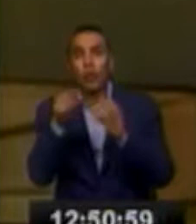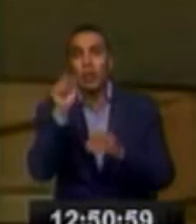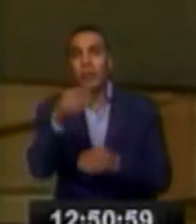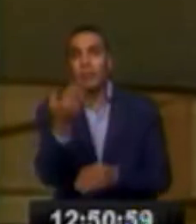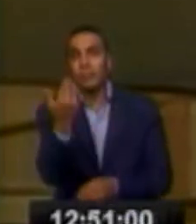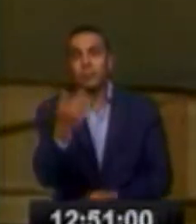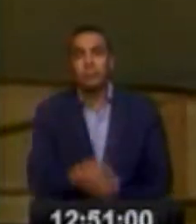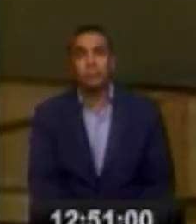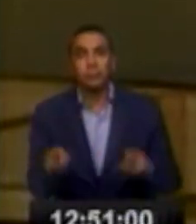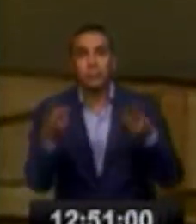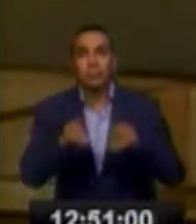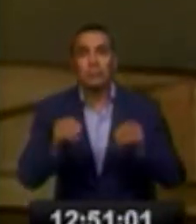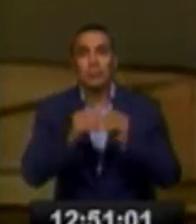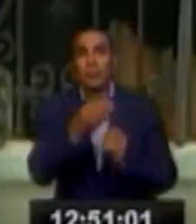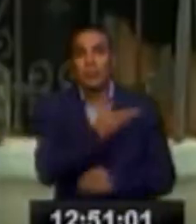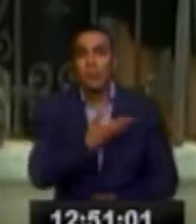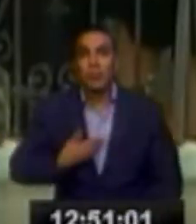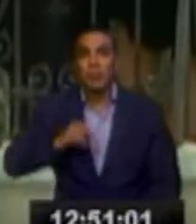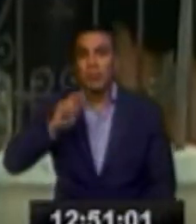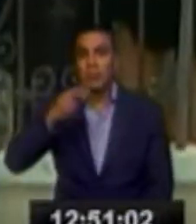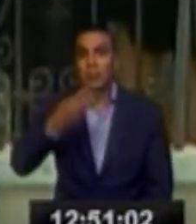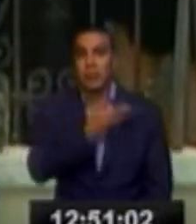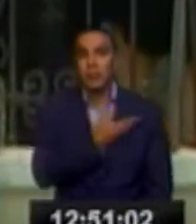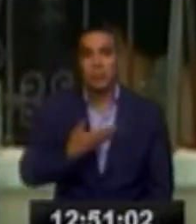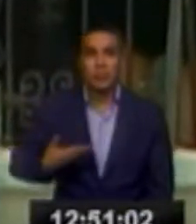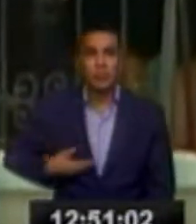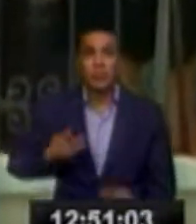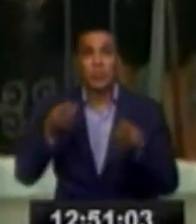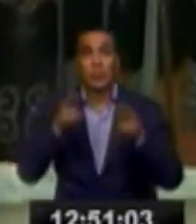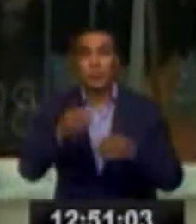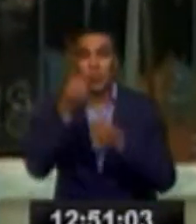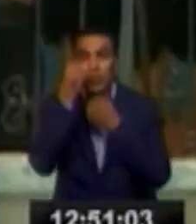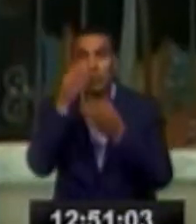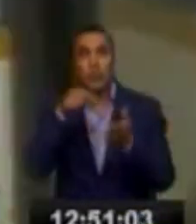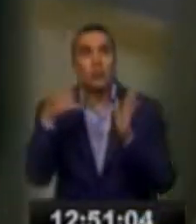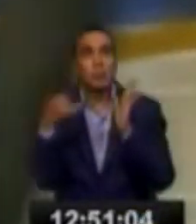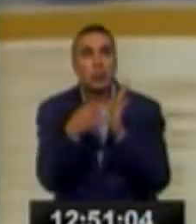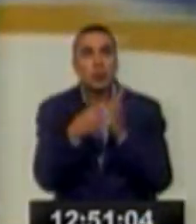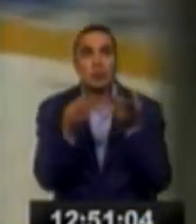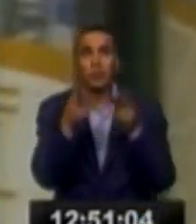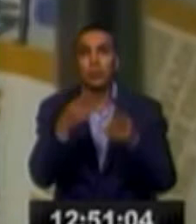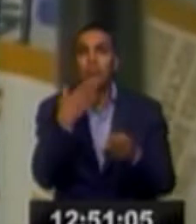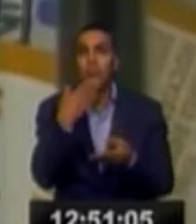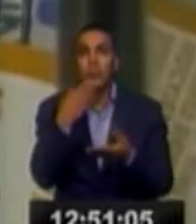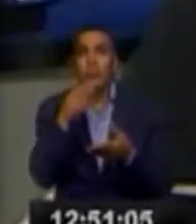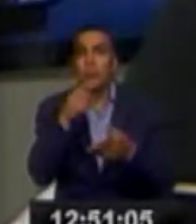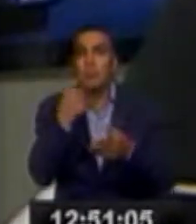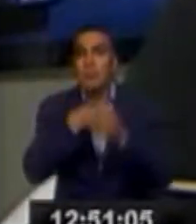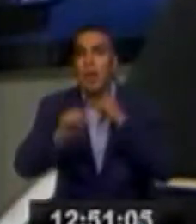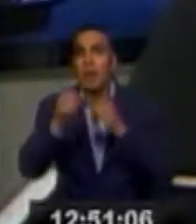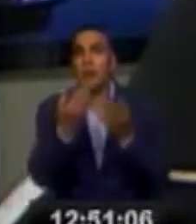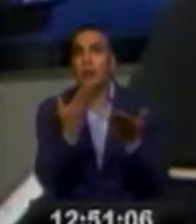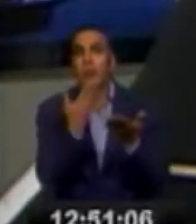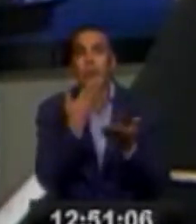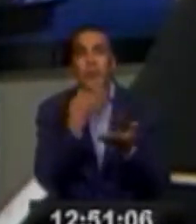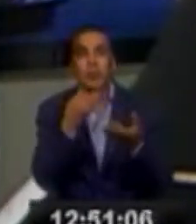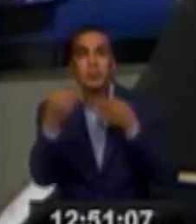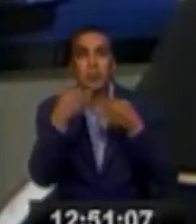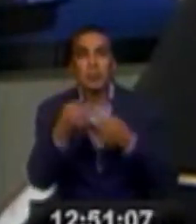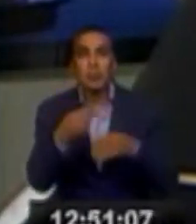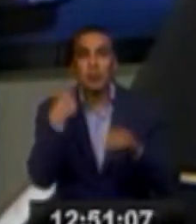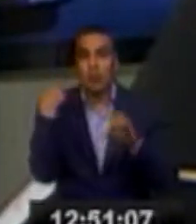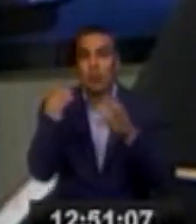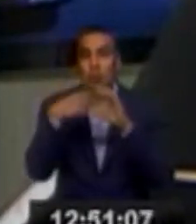electrónicos y otros de la presidencia y vicepresidencia, así como información tributaria y movimientos migratorios. Son correos en donde se